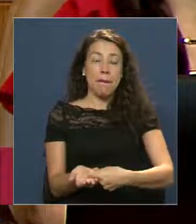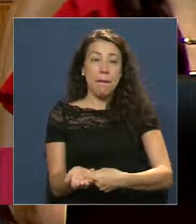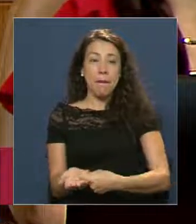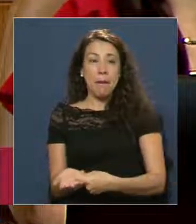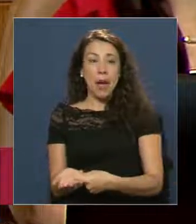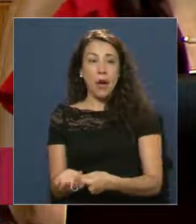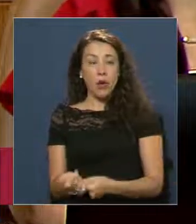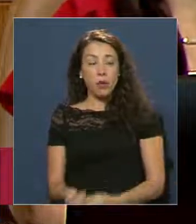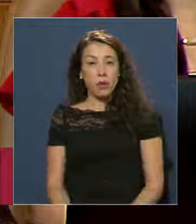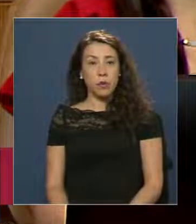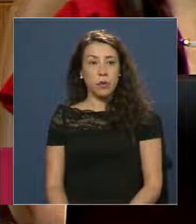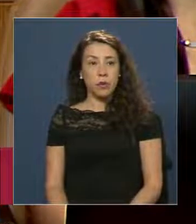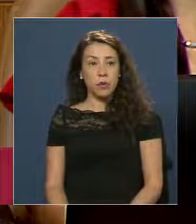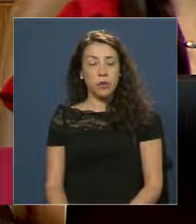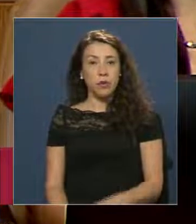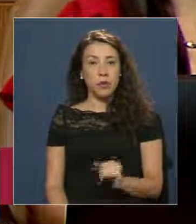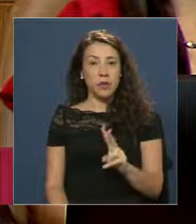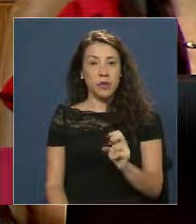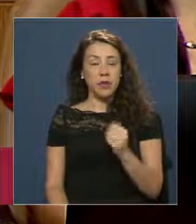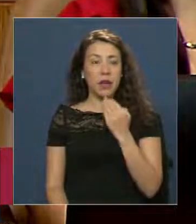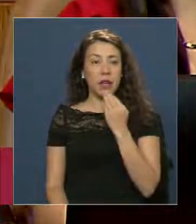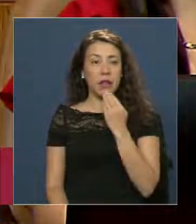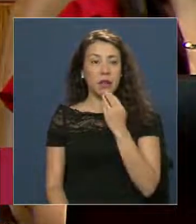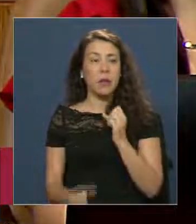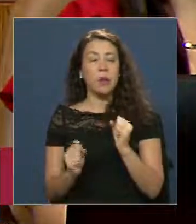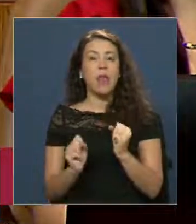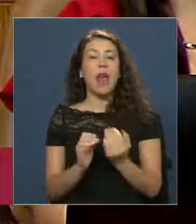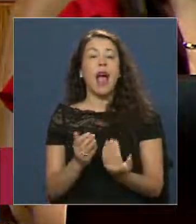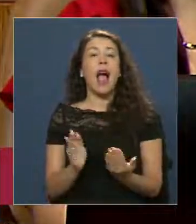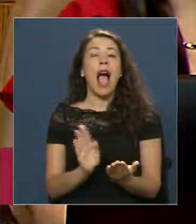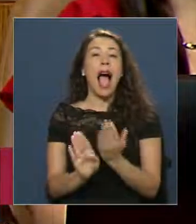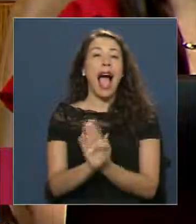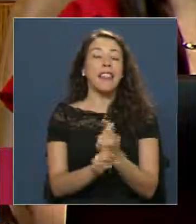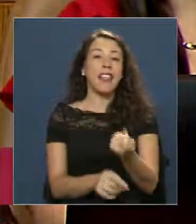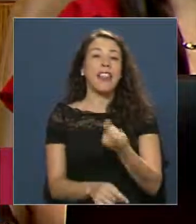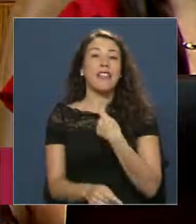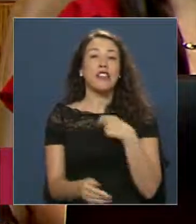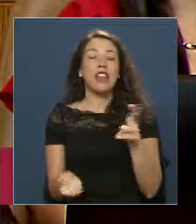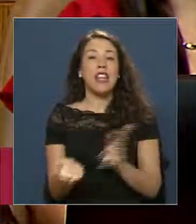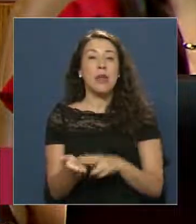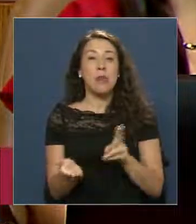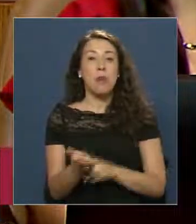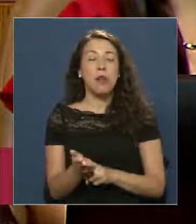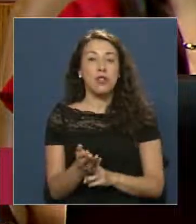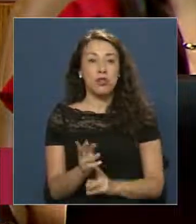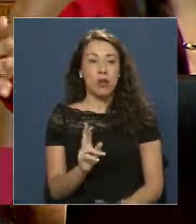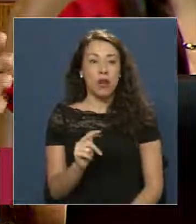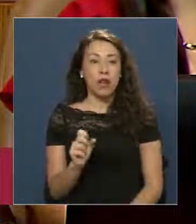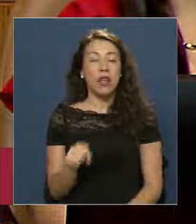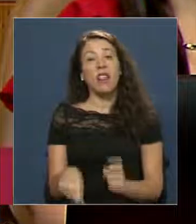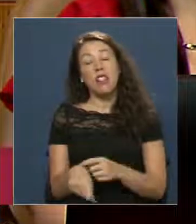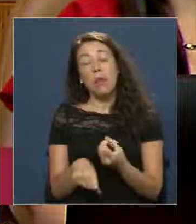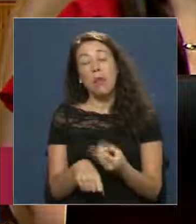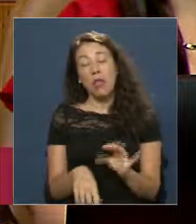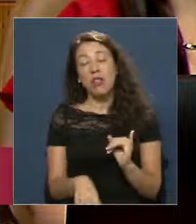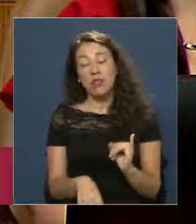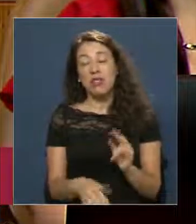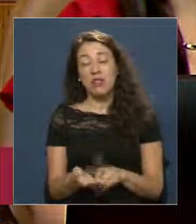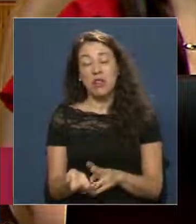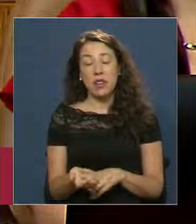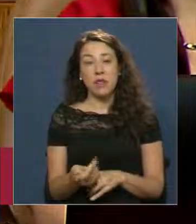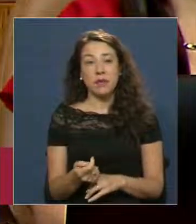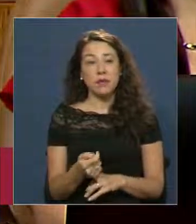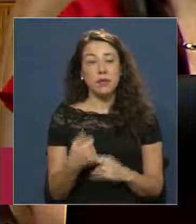retraer el pago de IVA, como poder adelantar la devolución de impuestos a la renta. ¿Hemos perdido tiempo? Claro que hemos perdido tiempo,